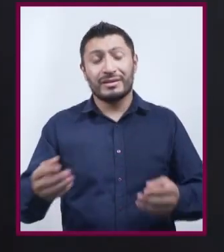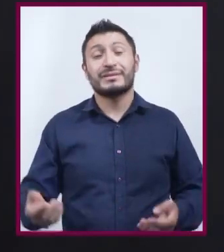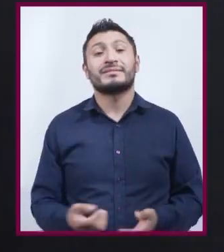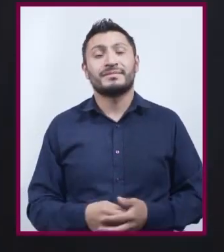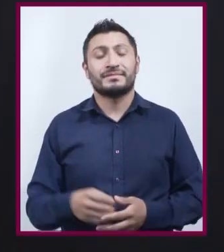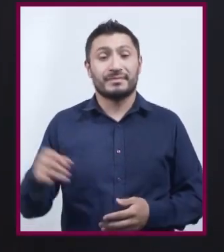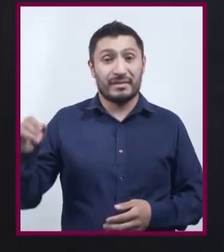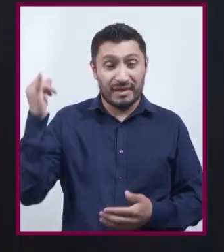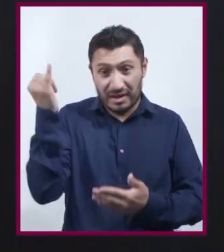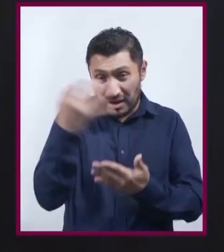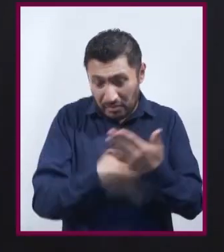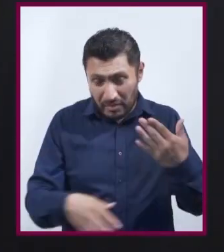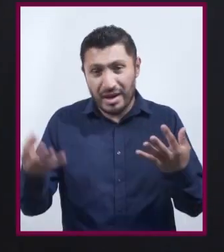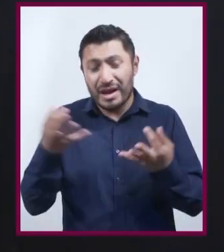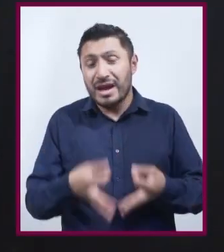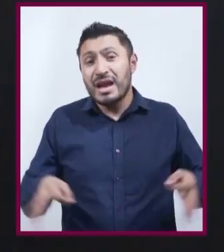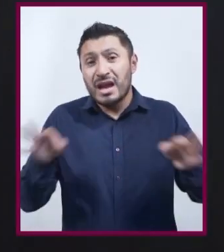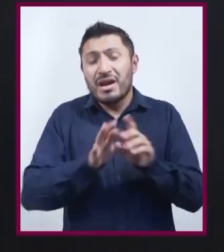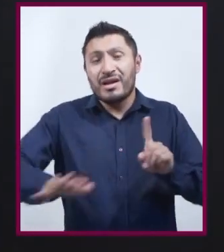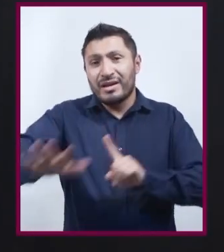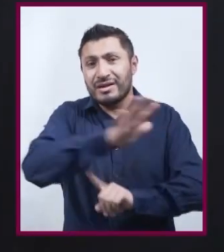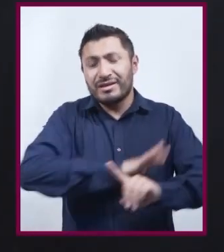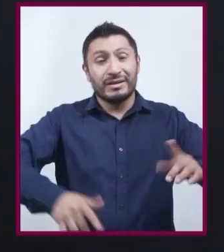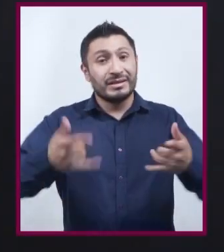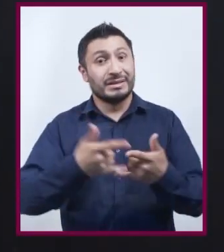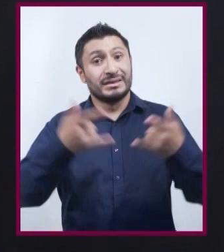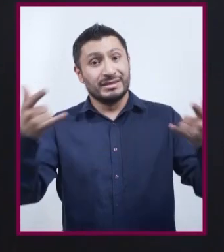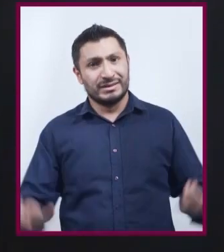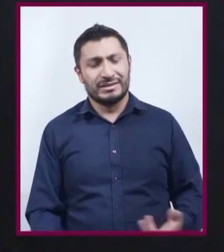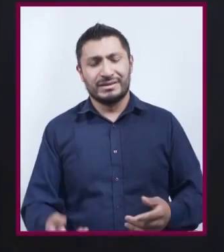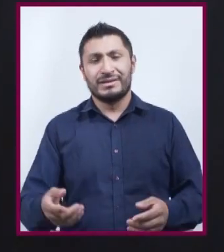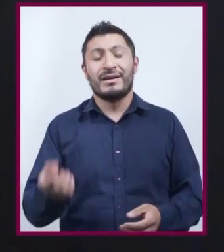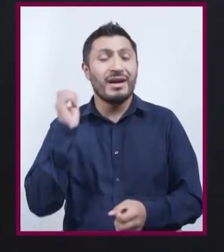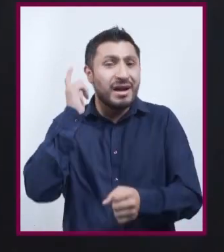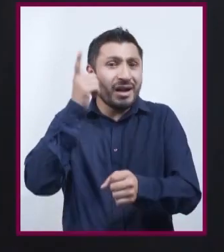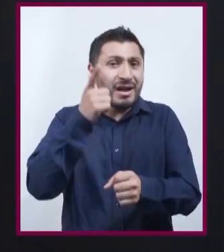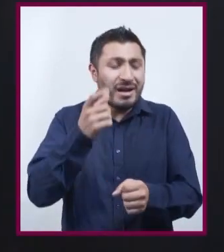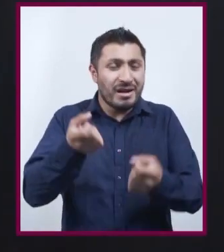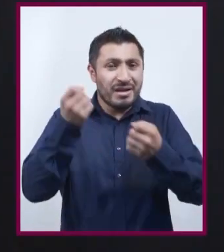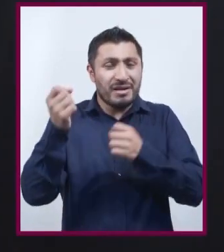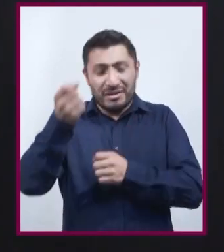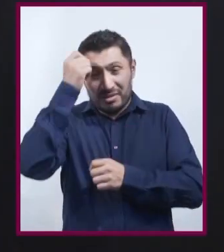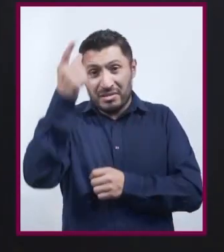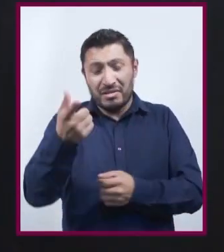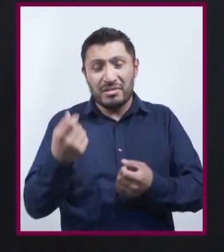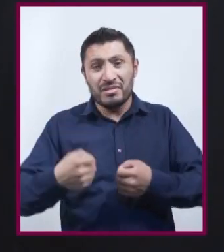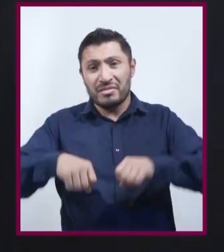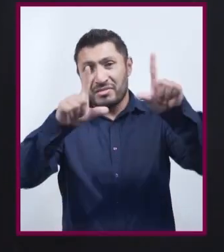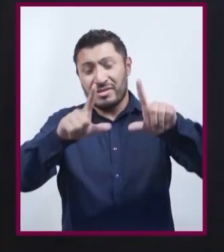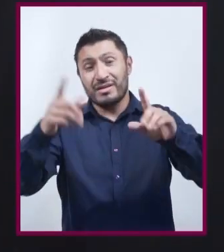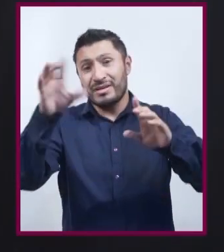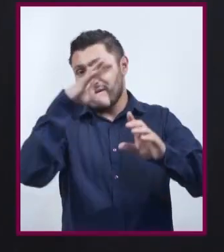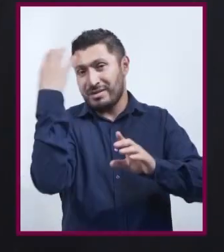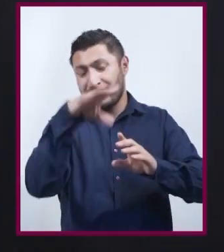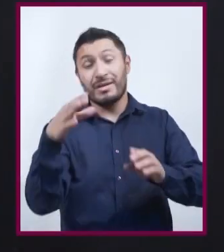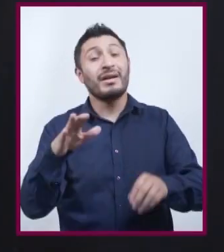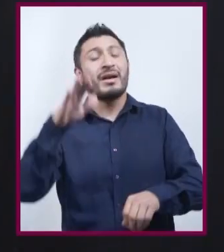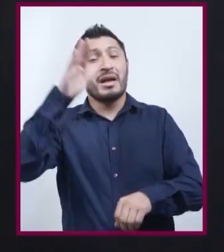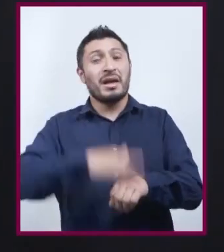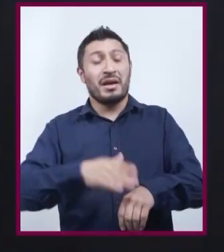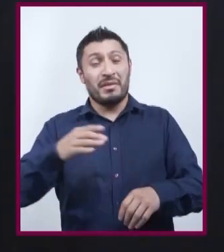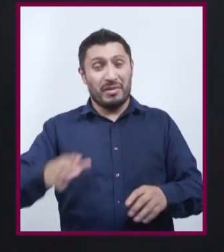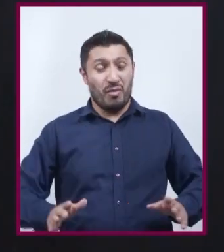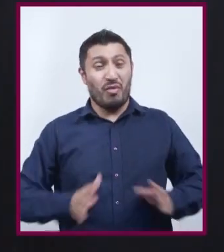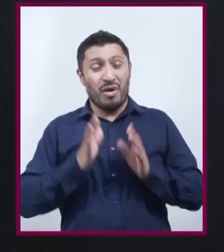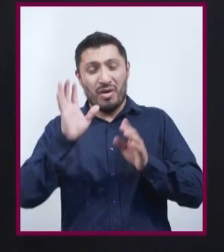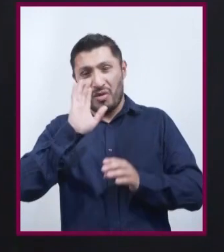que fue creado. La cuestión de las imágenes cobra importancia en áreas artísticas e históricas con la aparición de la fotografía, y